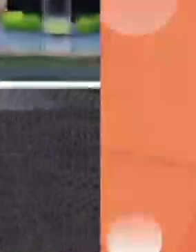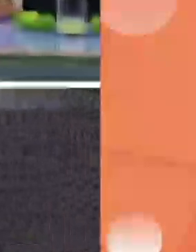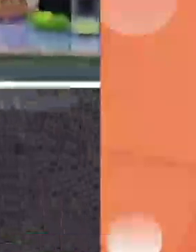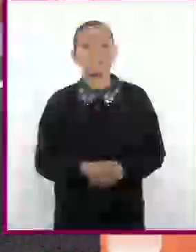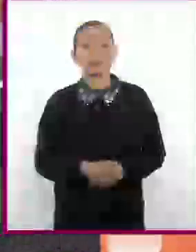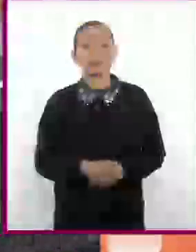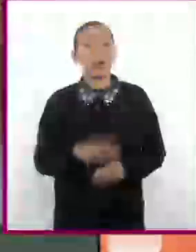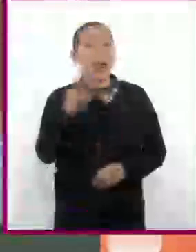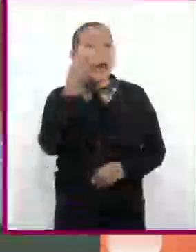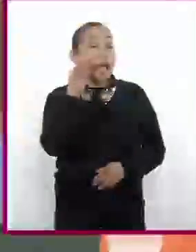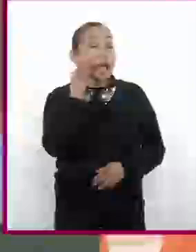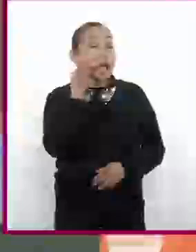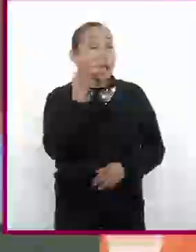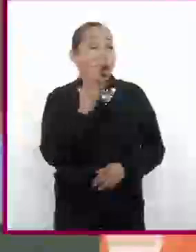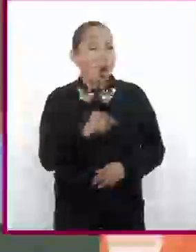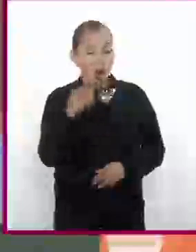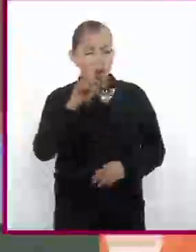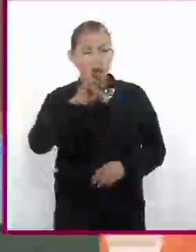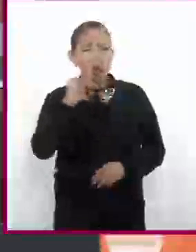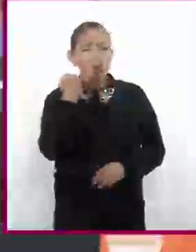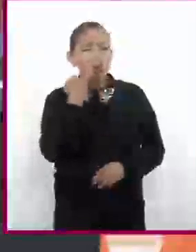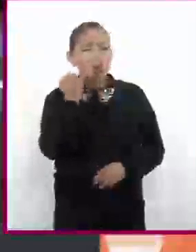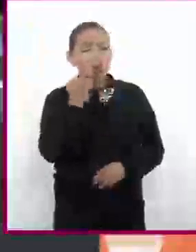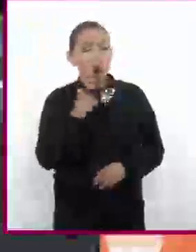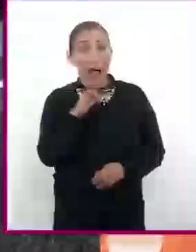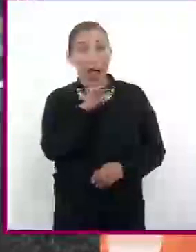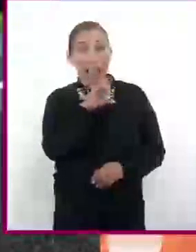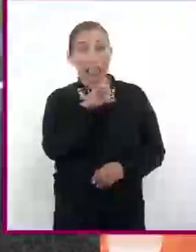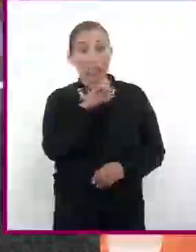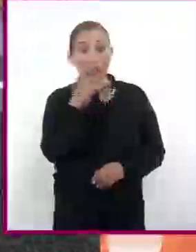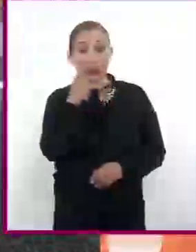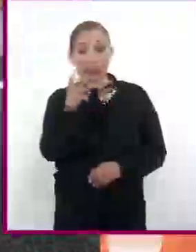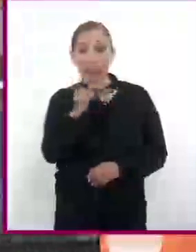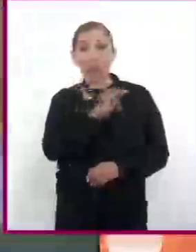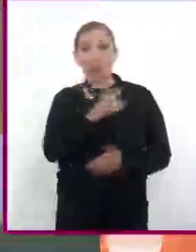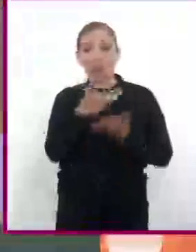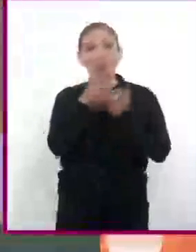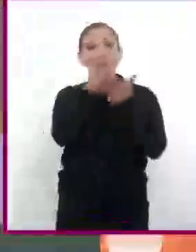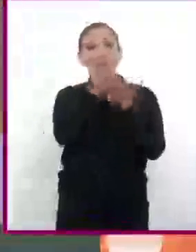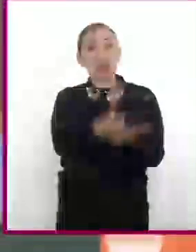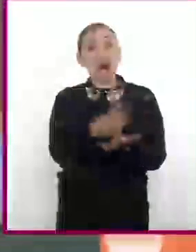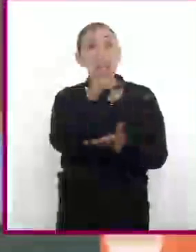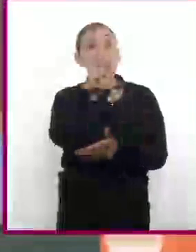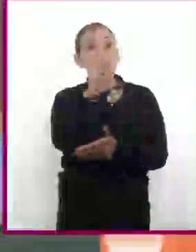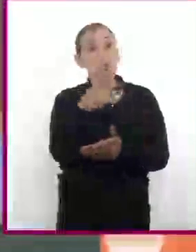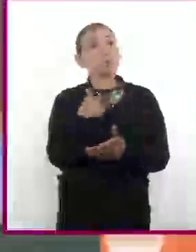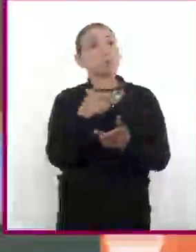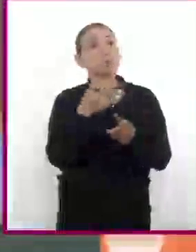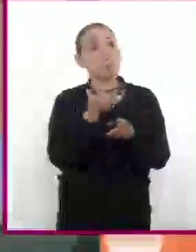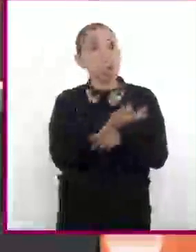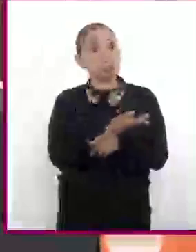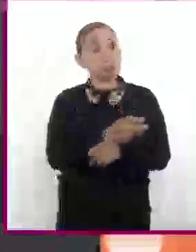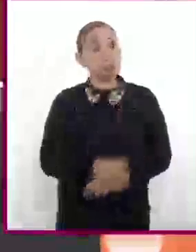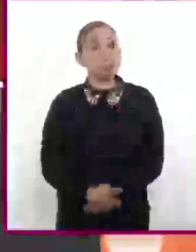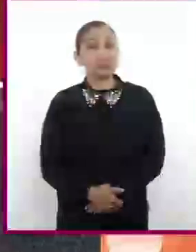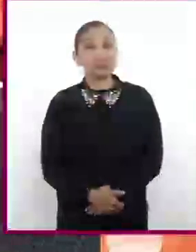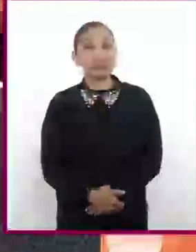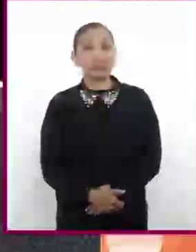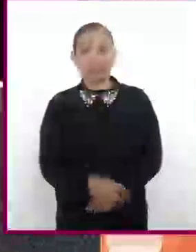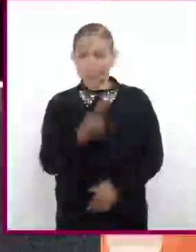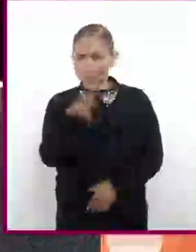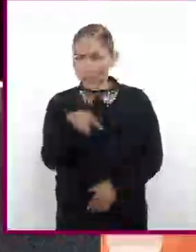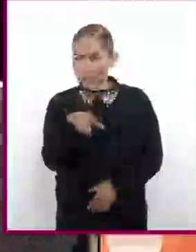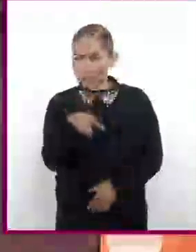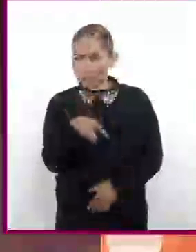El jugo de limón es un ácido y, según Arrhenius, podría conducir la corriente eléctrica.